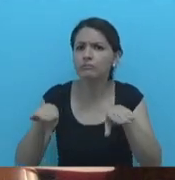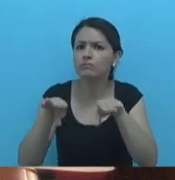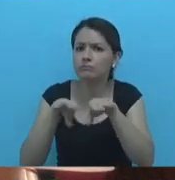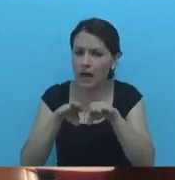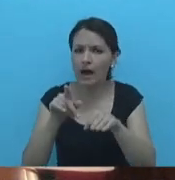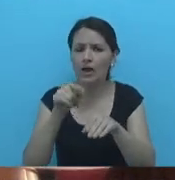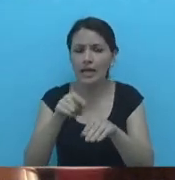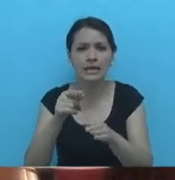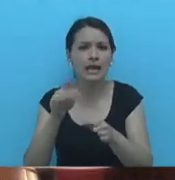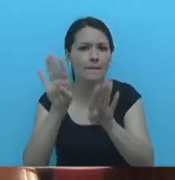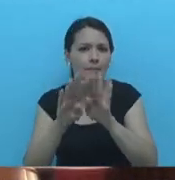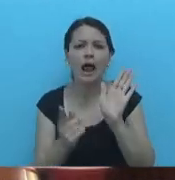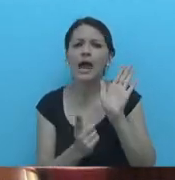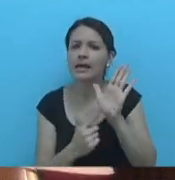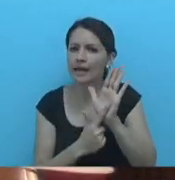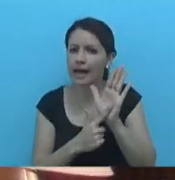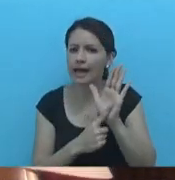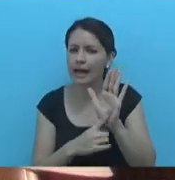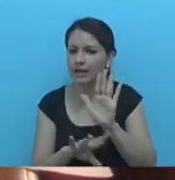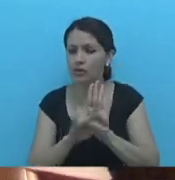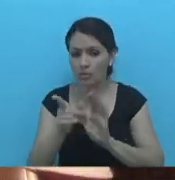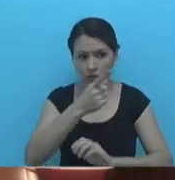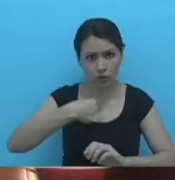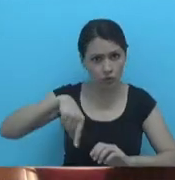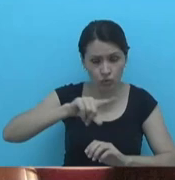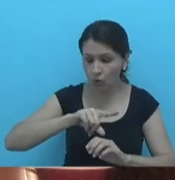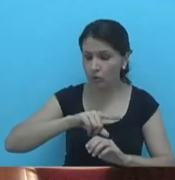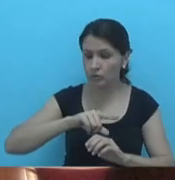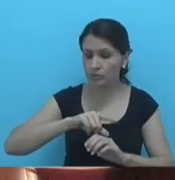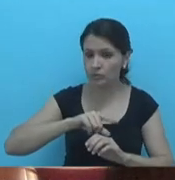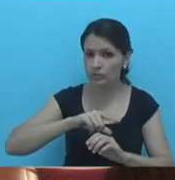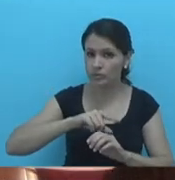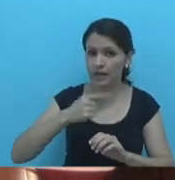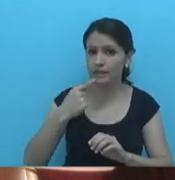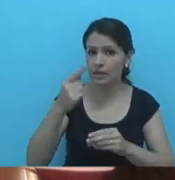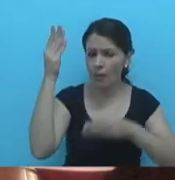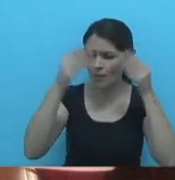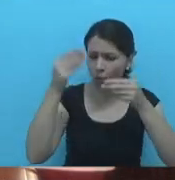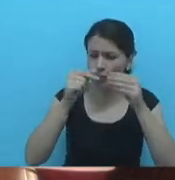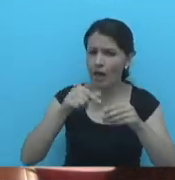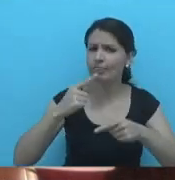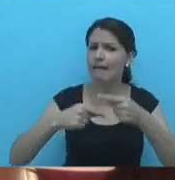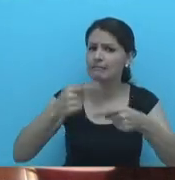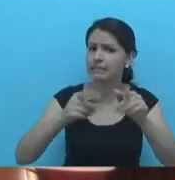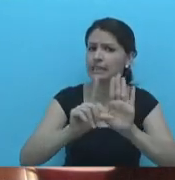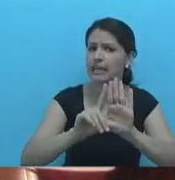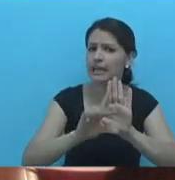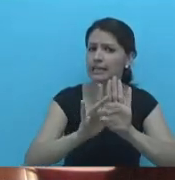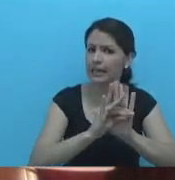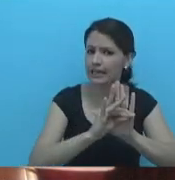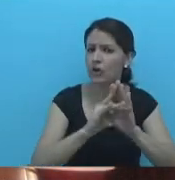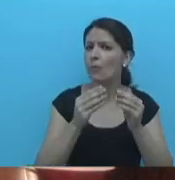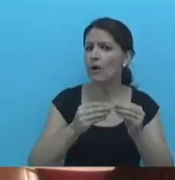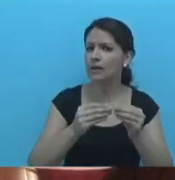eso decimos, como cuerpo colegiado, manifestamos, eso pedimos, nuestra preocupación por este avance, no solamente